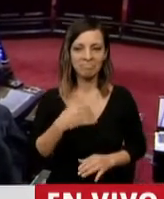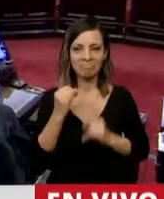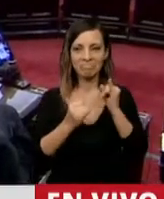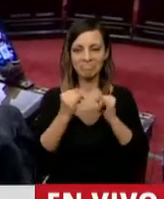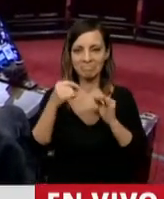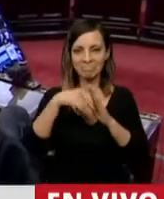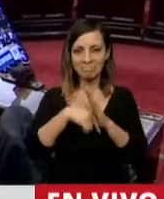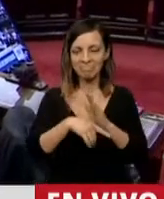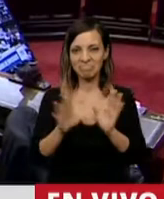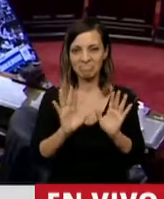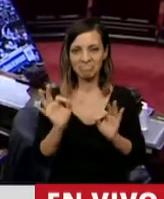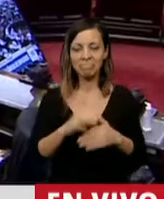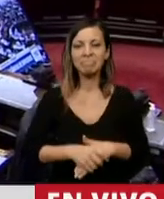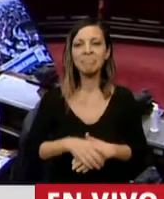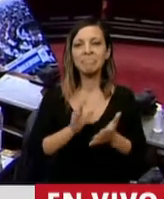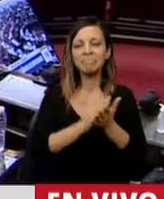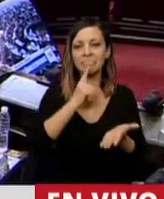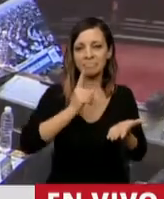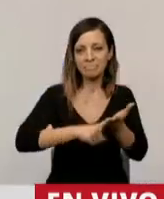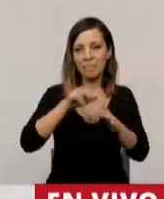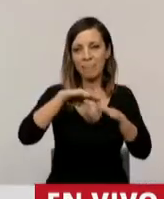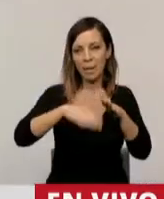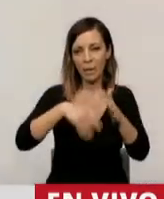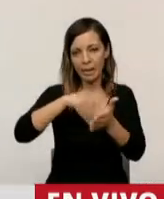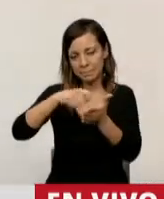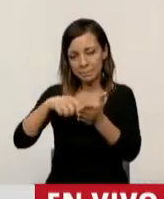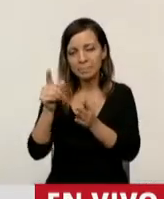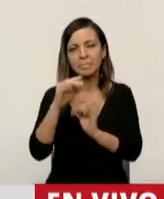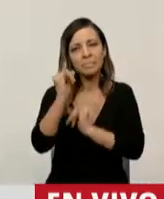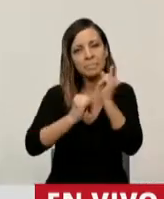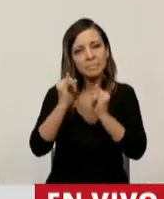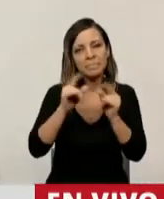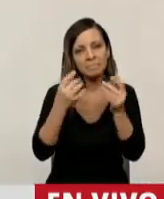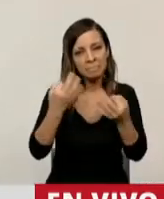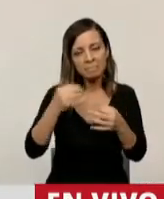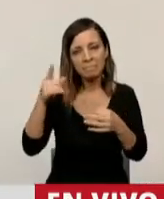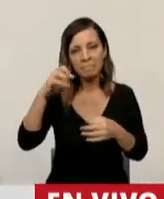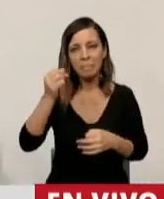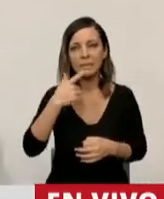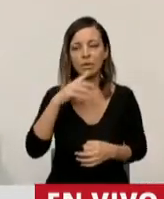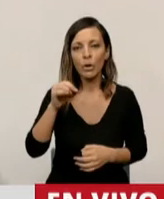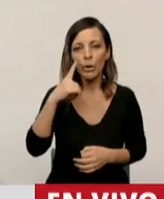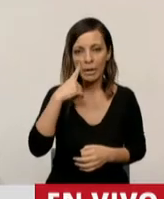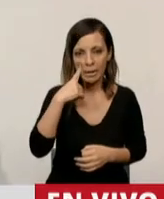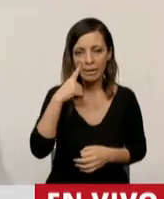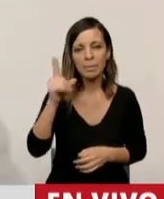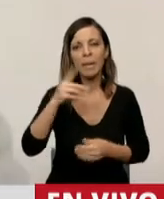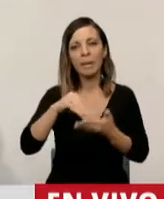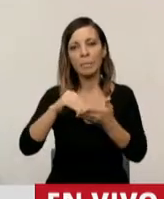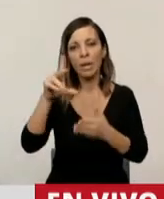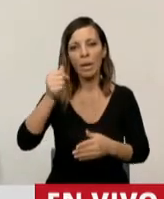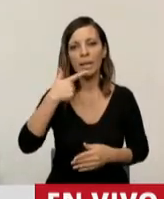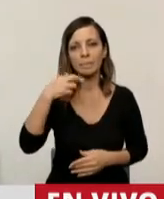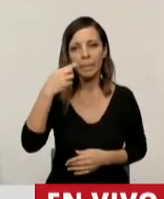en detalles sobre el dictamen de minoría que muy bien explicó el diputado Luis Pastori y el diputado Luciano